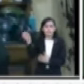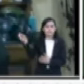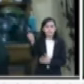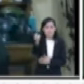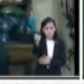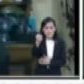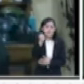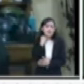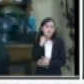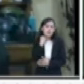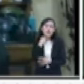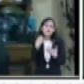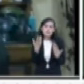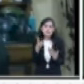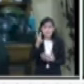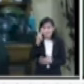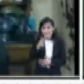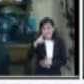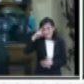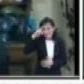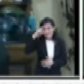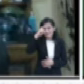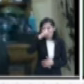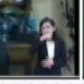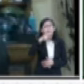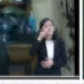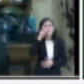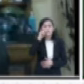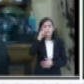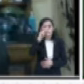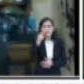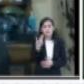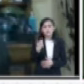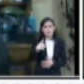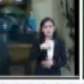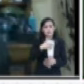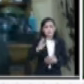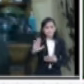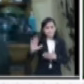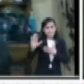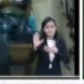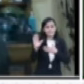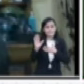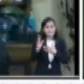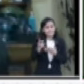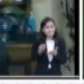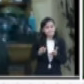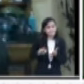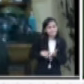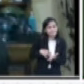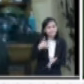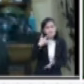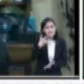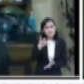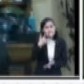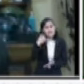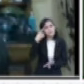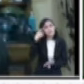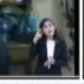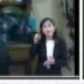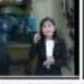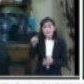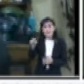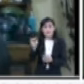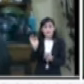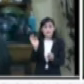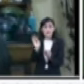de precedentes el comité no el comité perdón sí hace el comité es un comité técnico evaluador de los candidatos